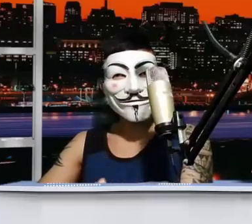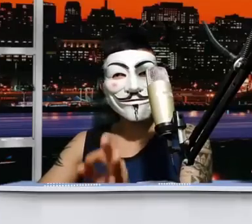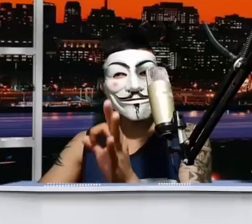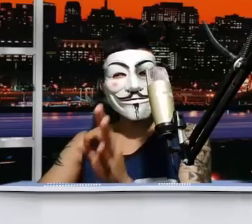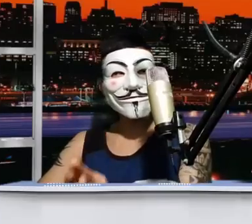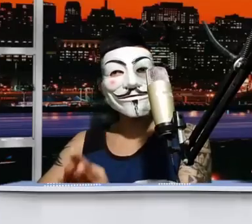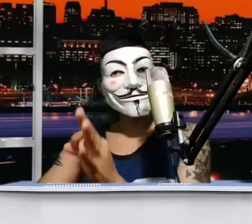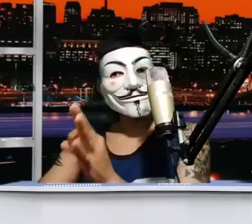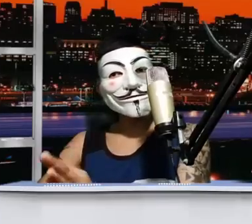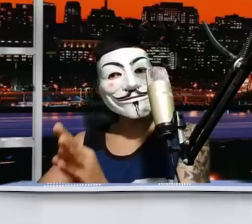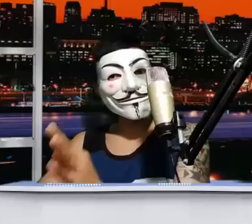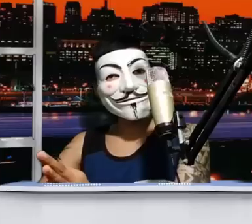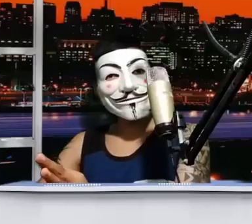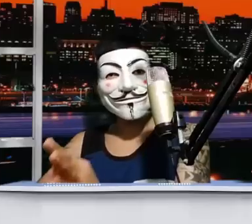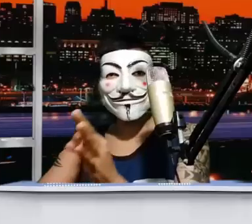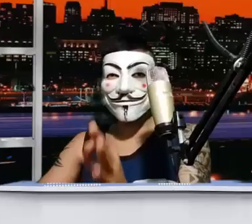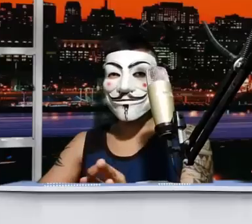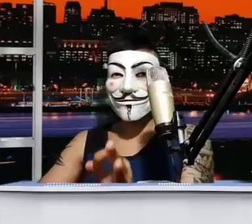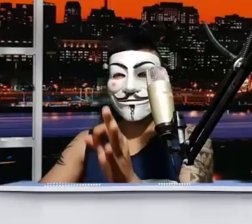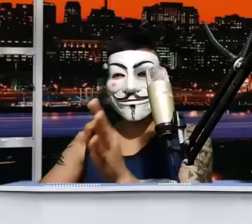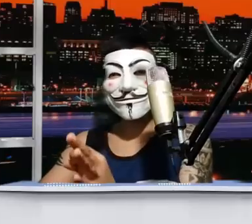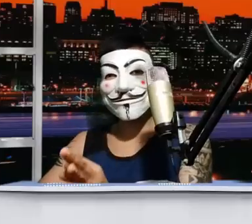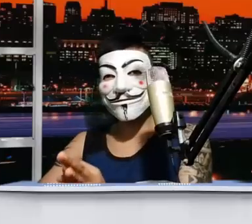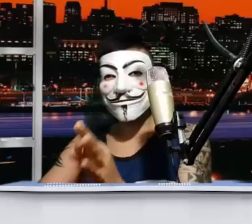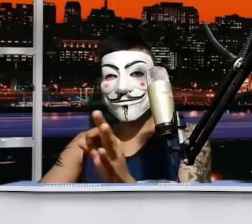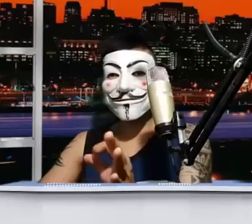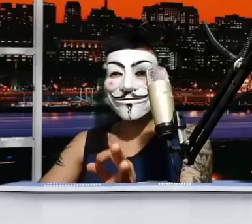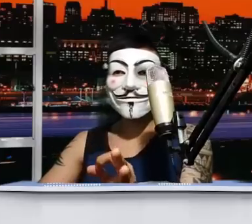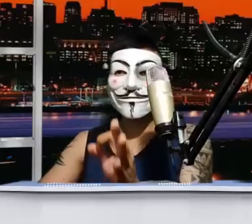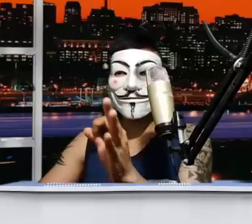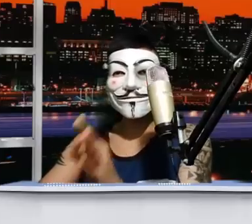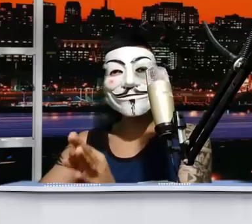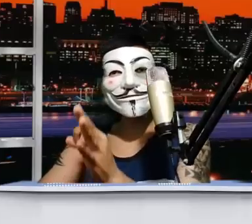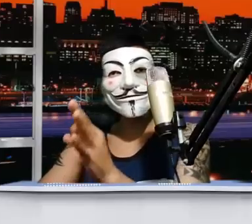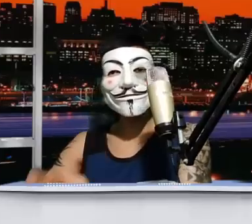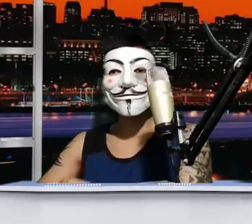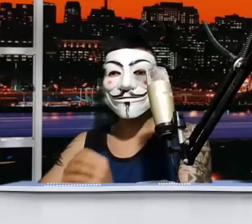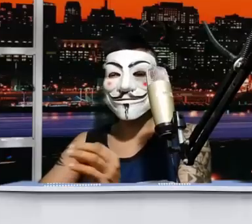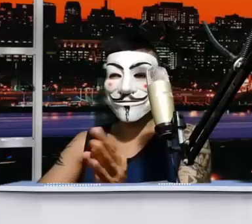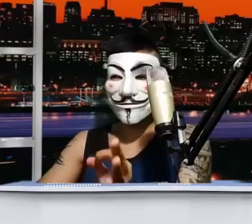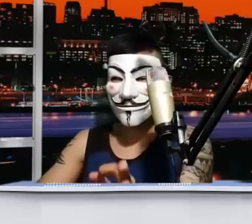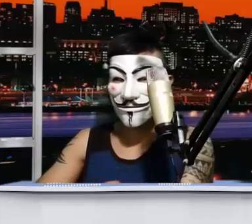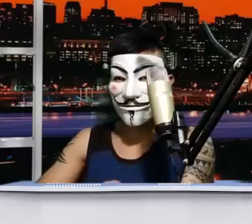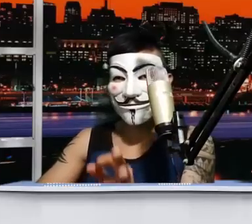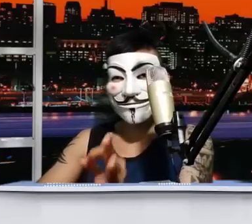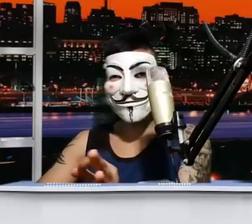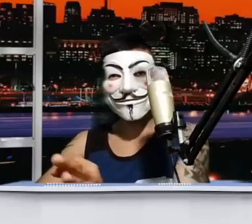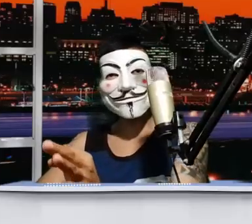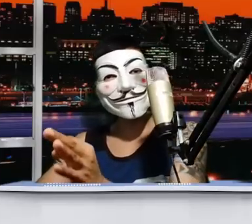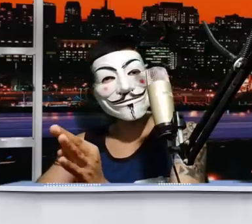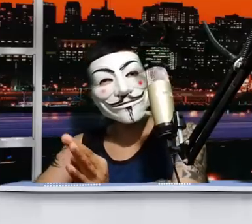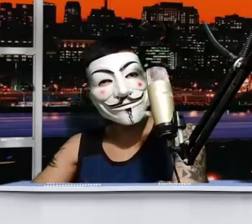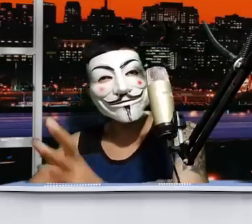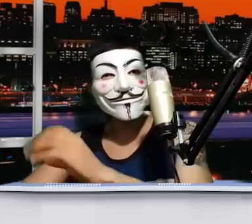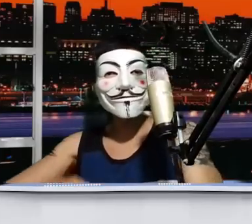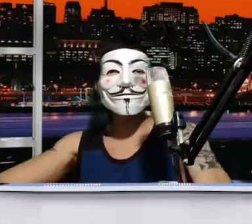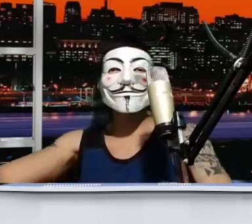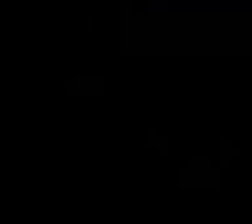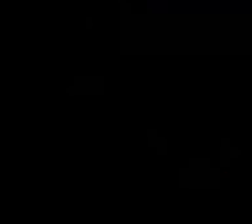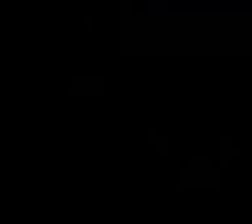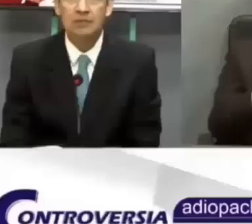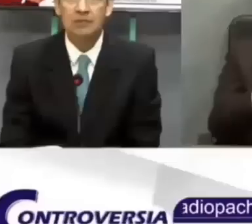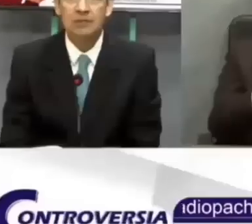los troles no existen. Entonces, ¿por qué razón este maje le tiene miedo a esas personas que no